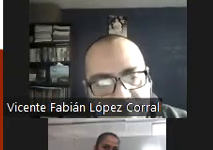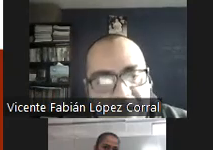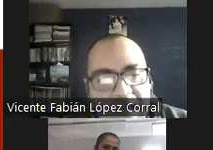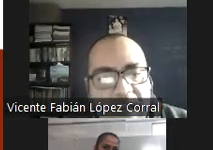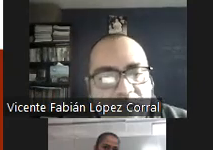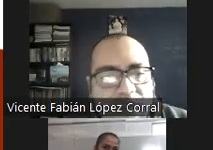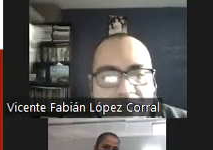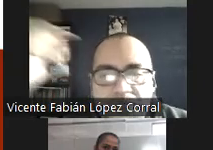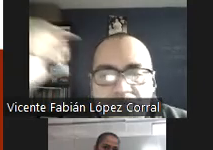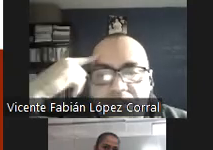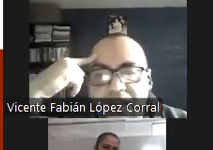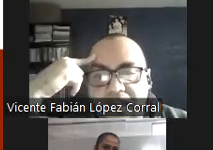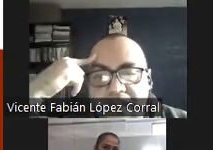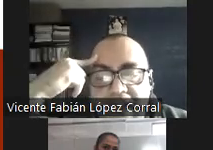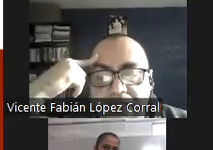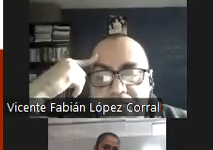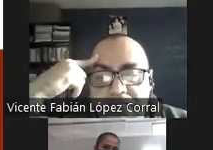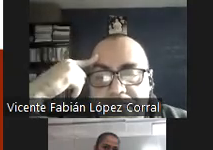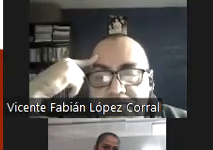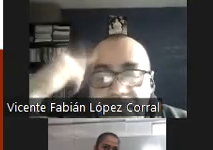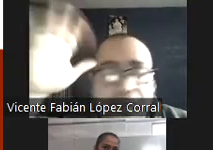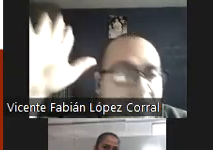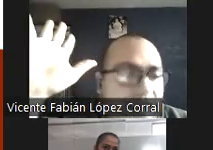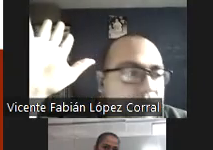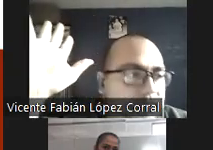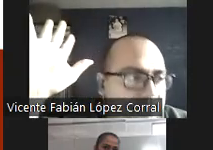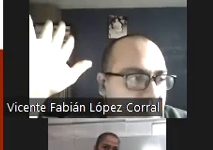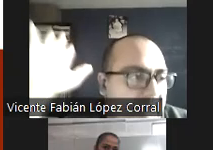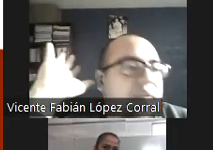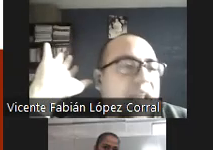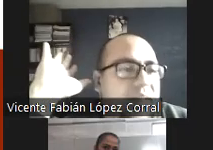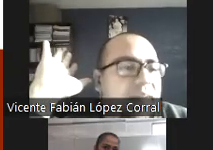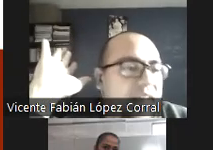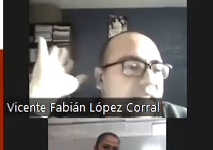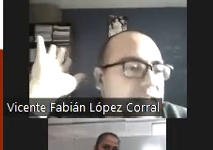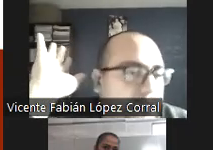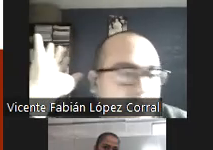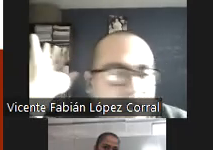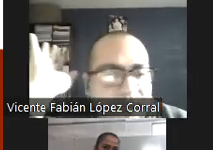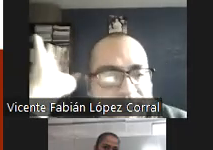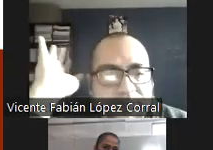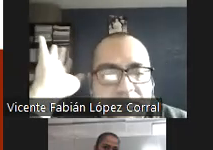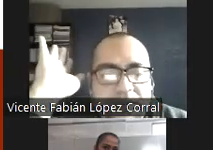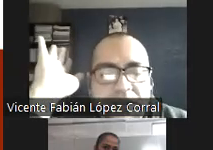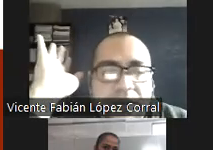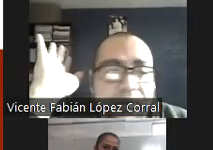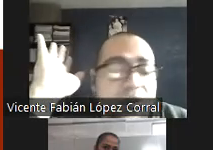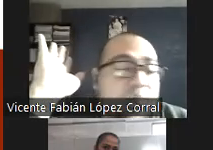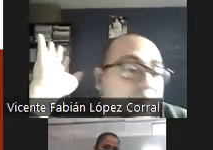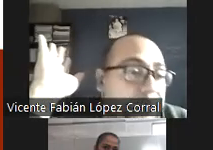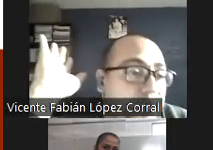va a generar un sismo que proyectan ahí Habría que ver qué tan cierto sea